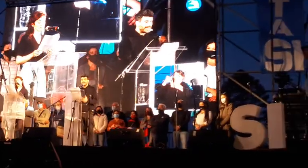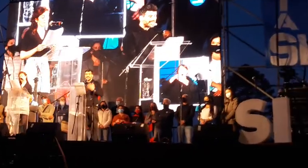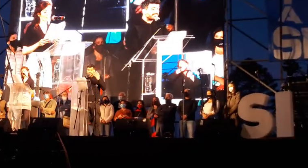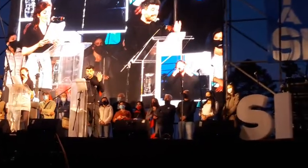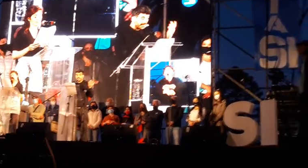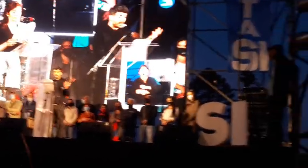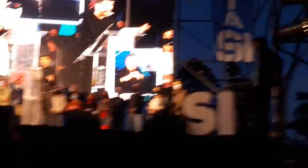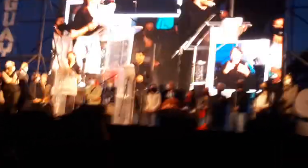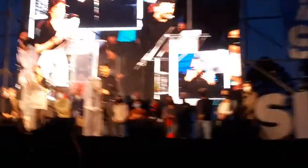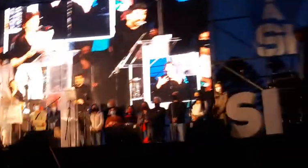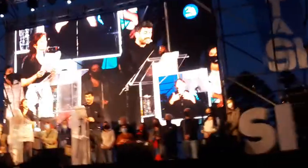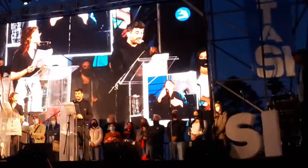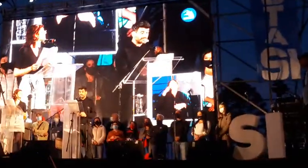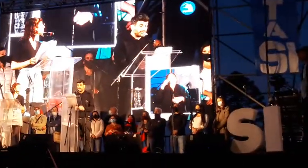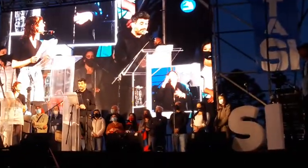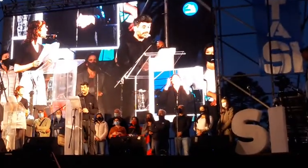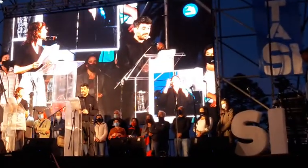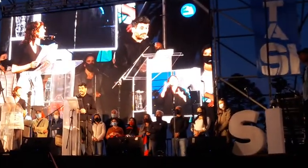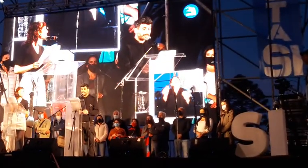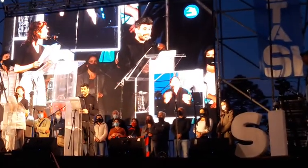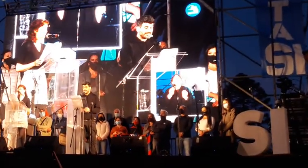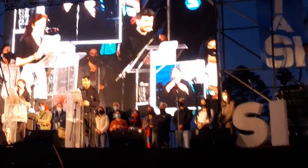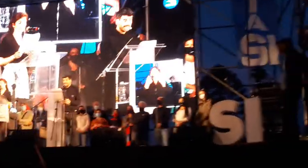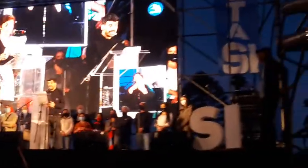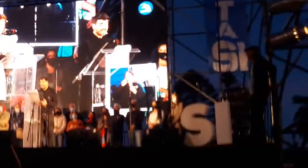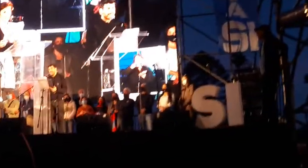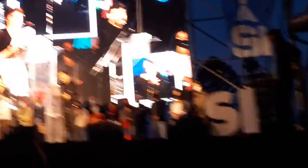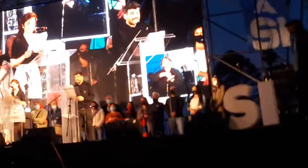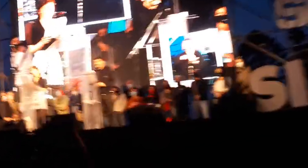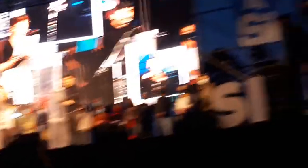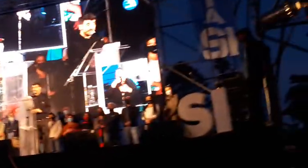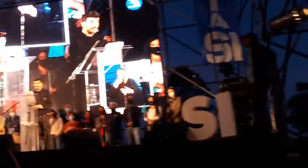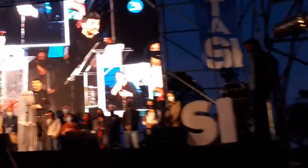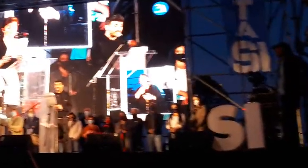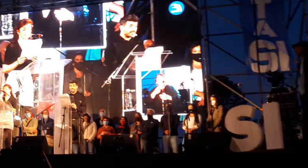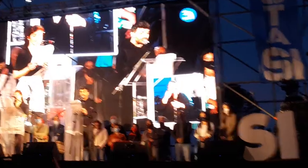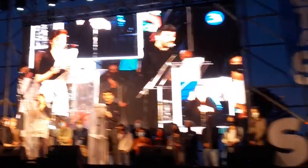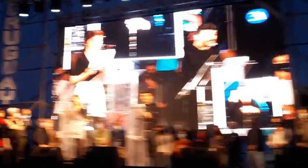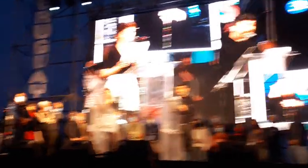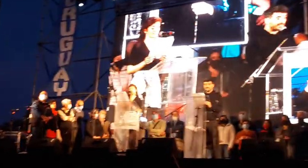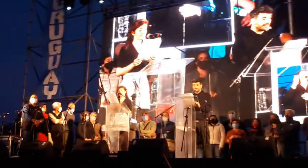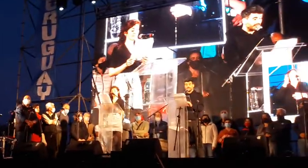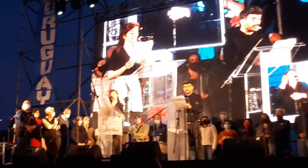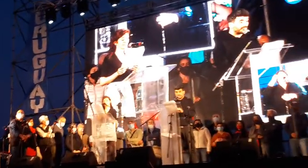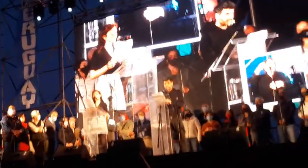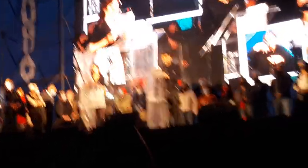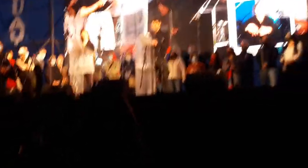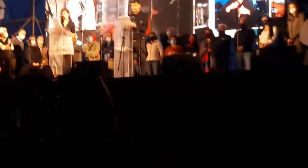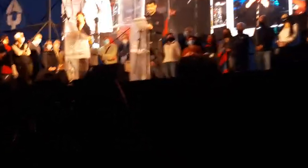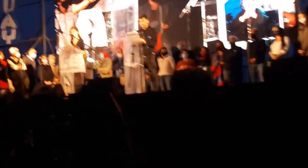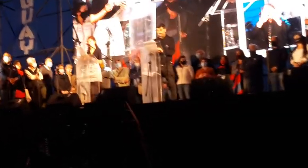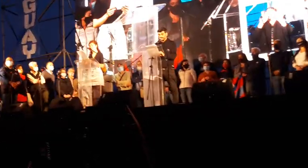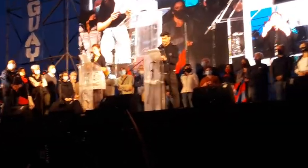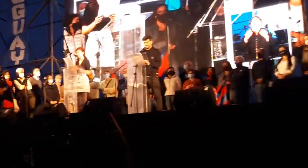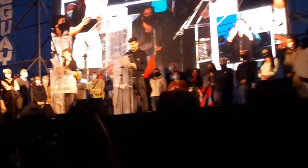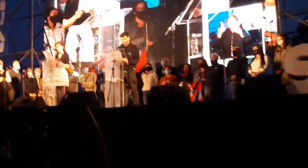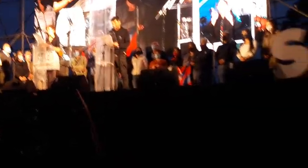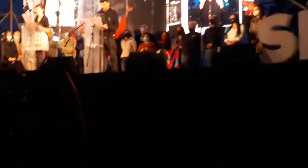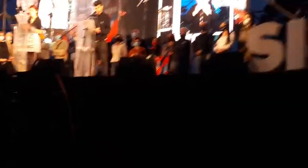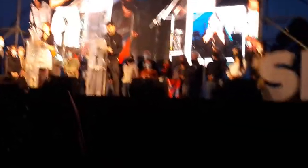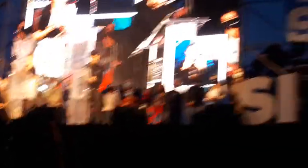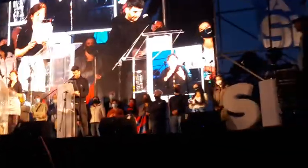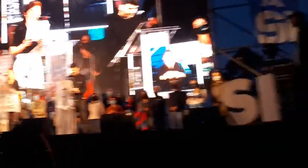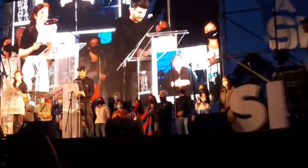y parece que el gran problema de la educación de nuestro país es que las y los docentes opinen sobre un tema de su competencia.